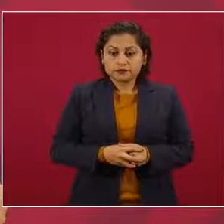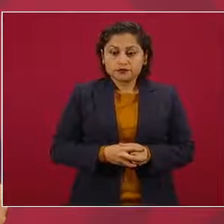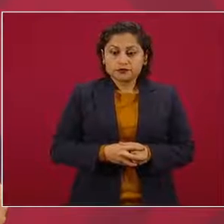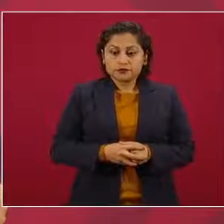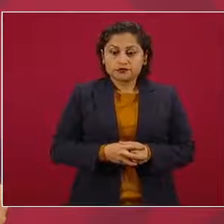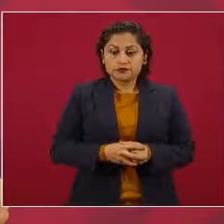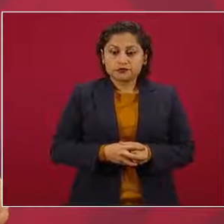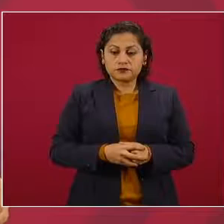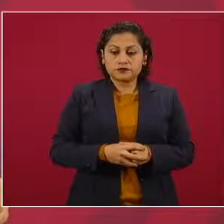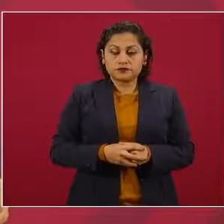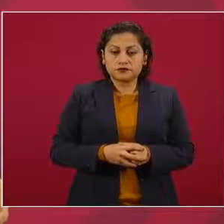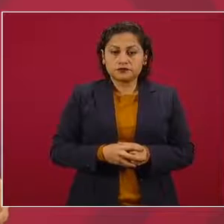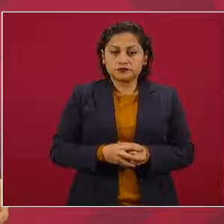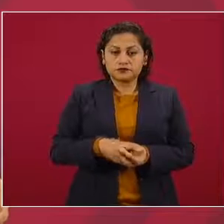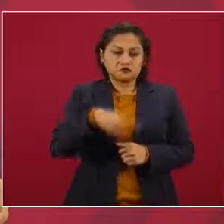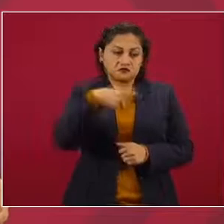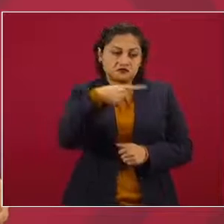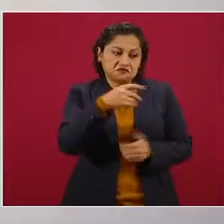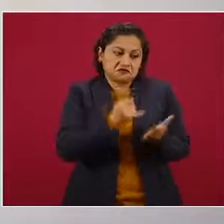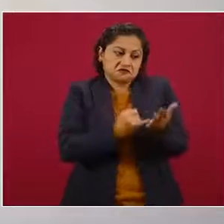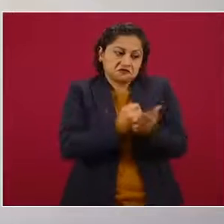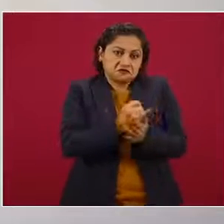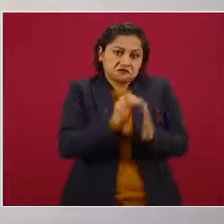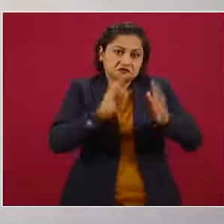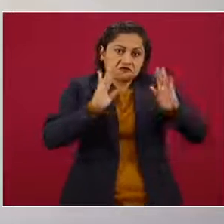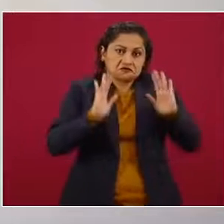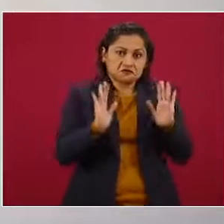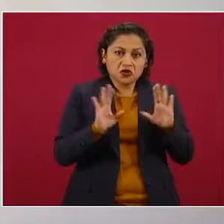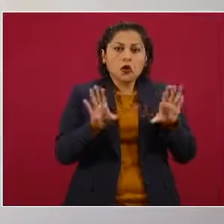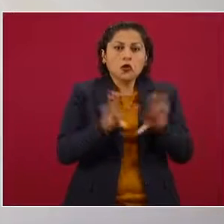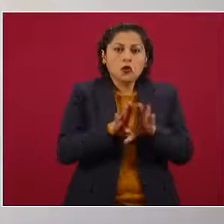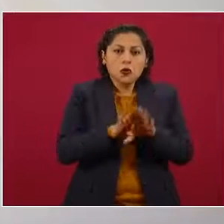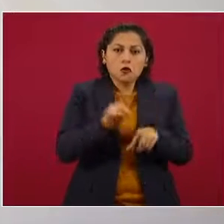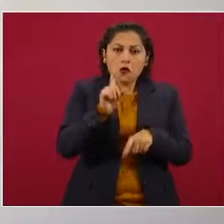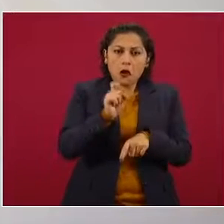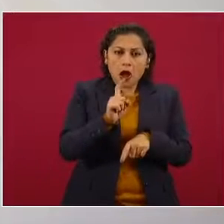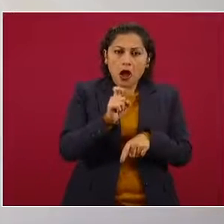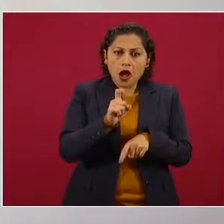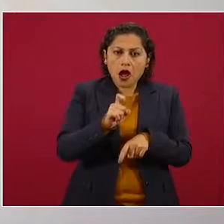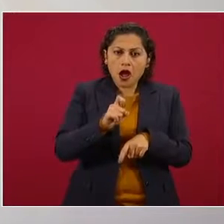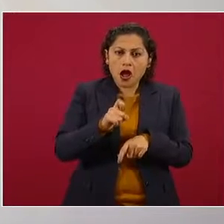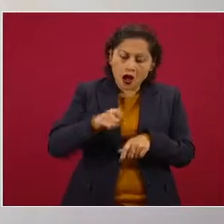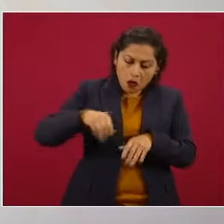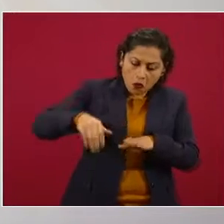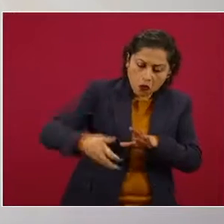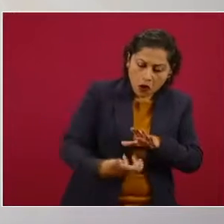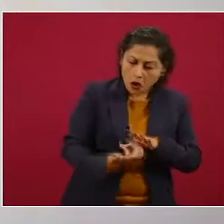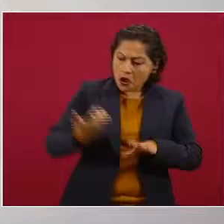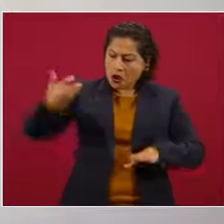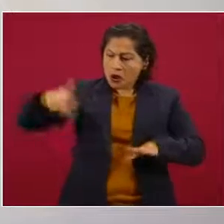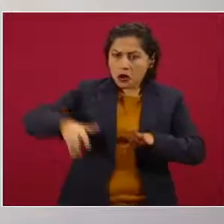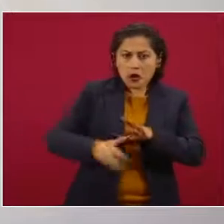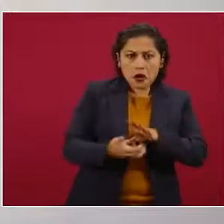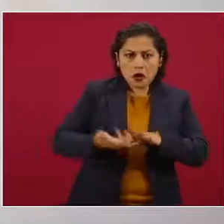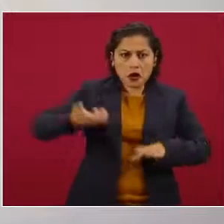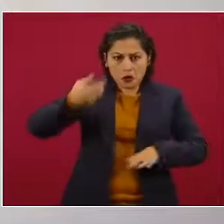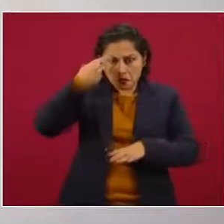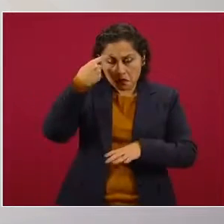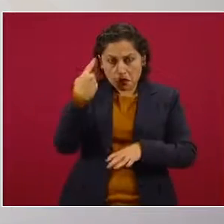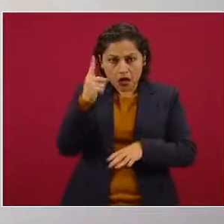si van a hacer un pozo, si van a buscar la conexión de la línea de agua.